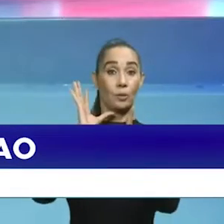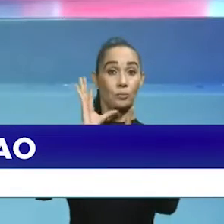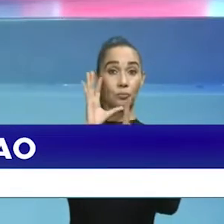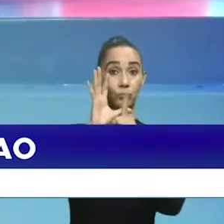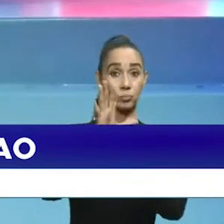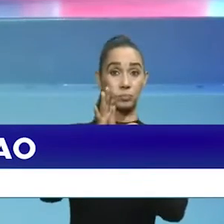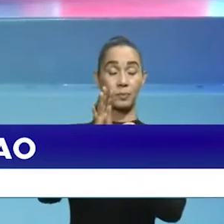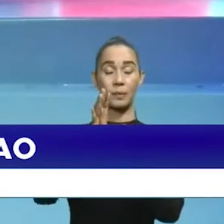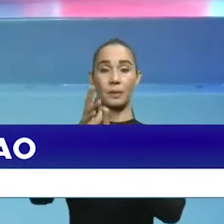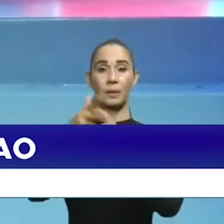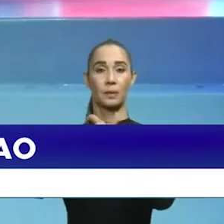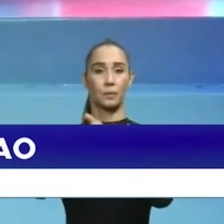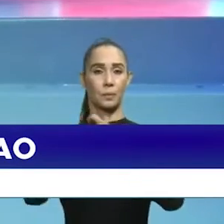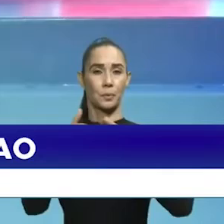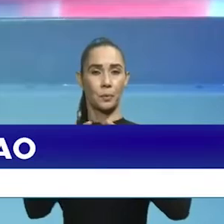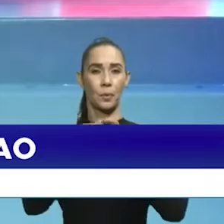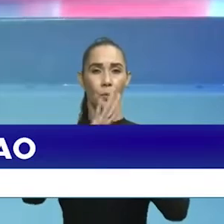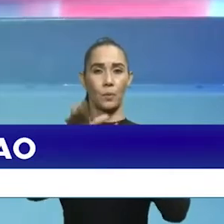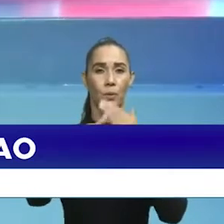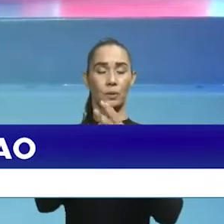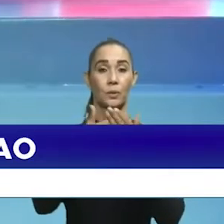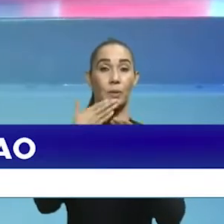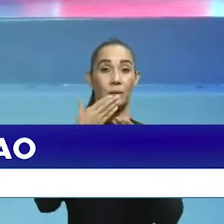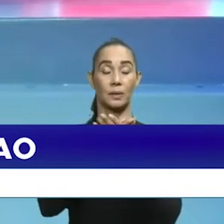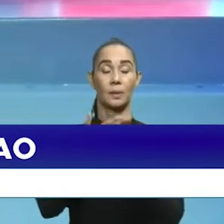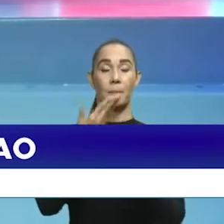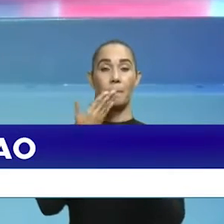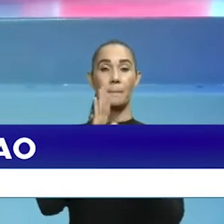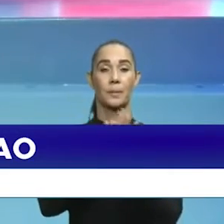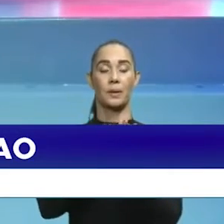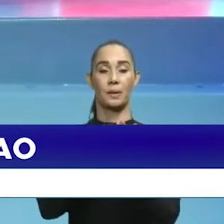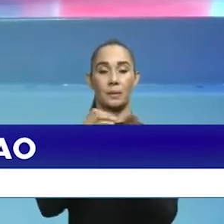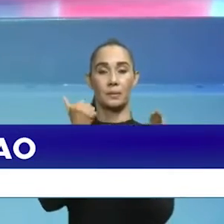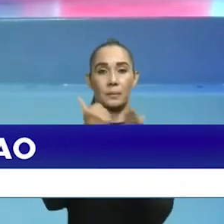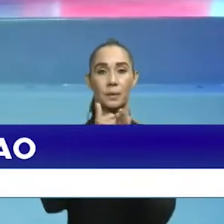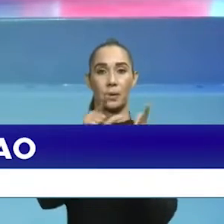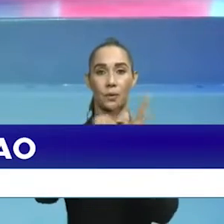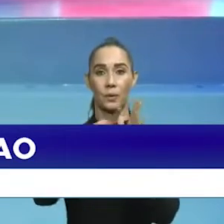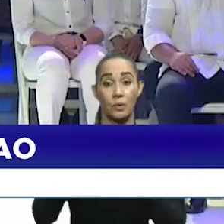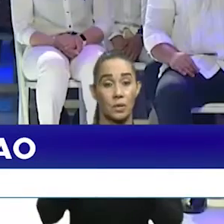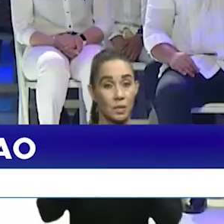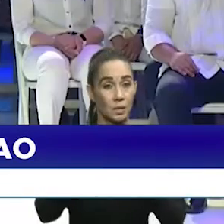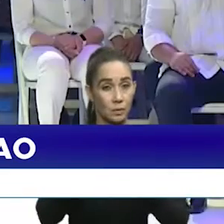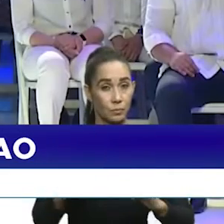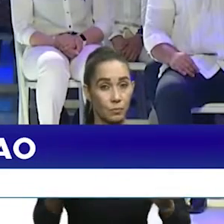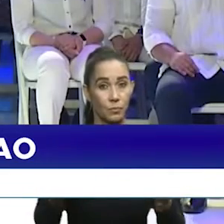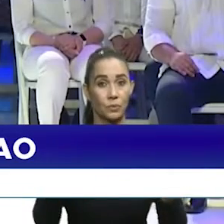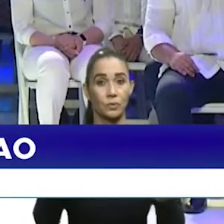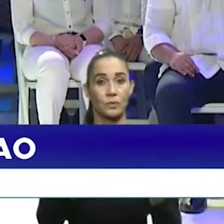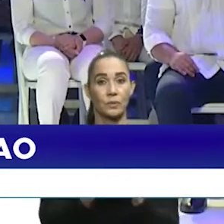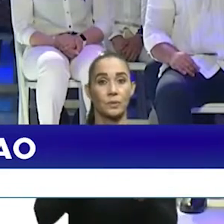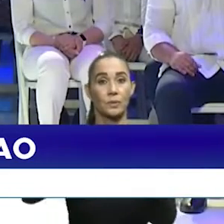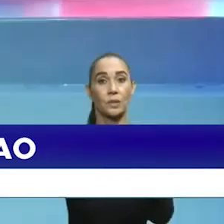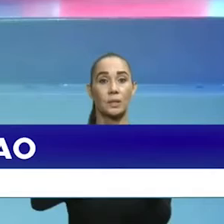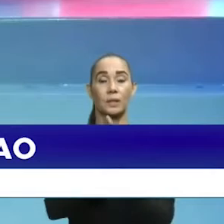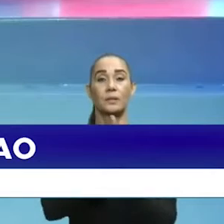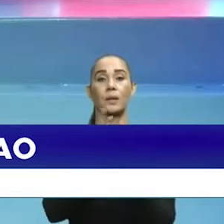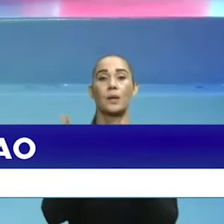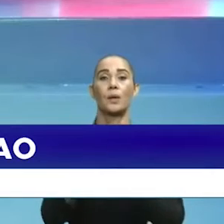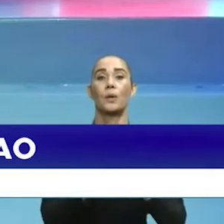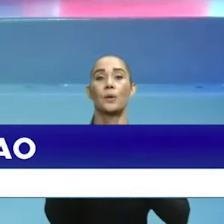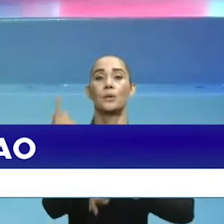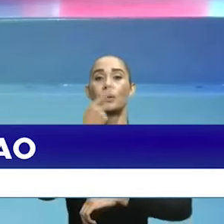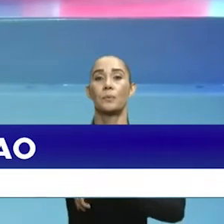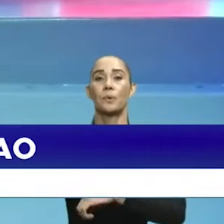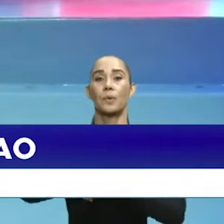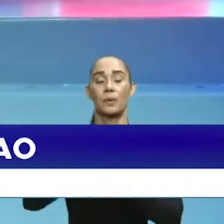la criminalidad. No dejó de hablar de la justicia independiente. En esa línea, en los próximos